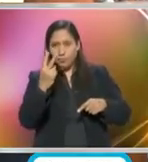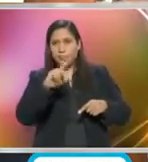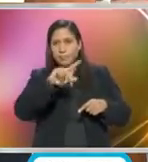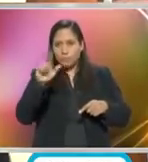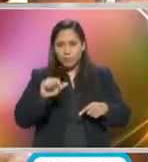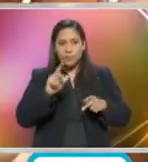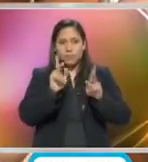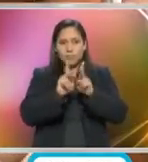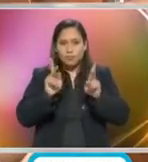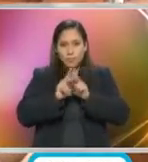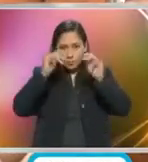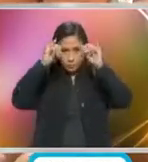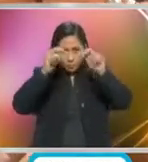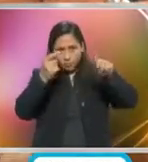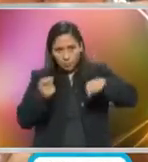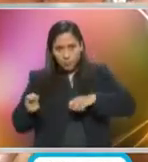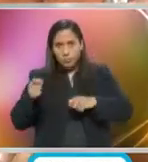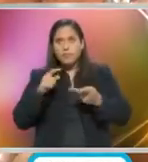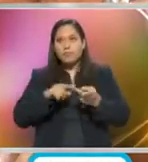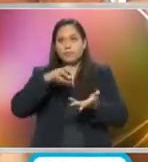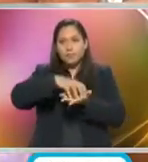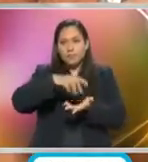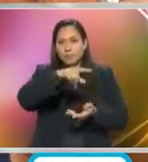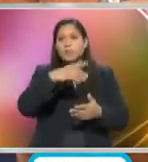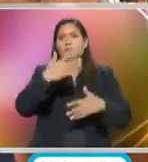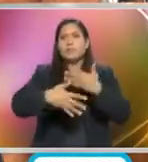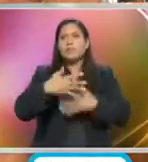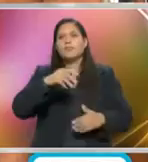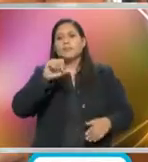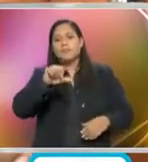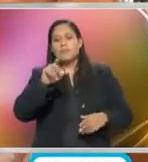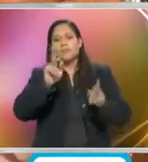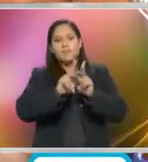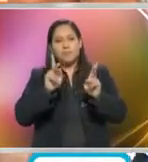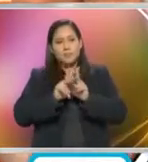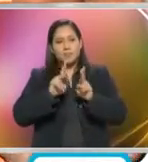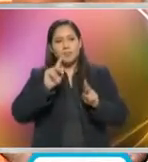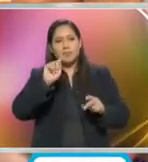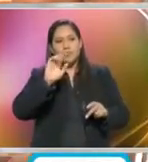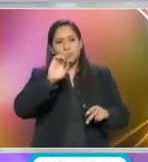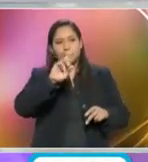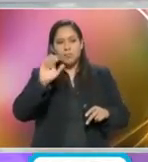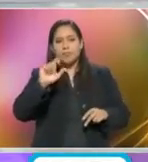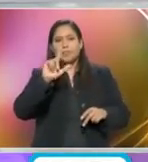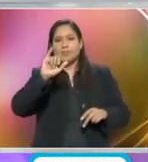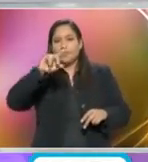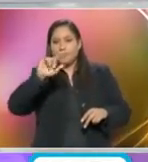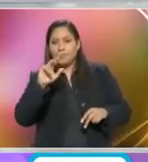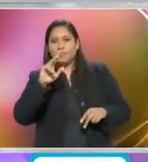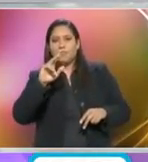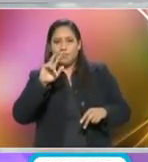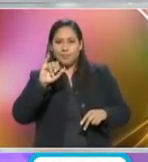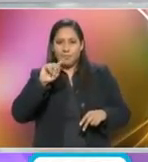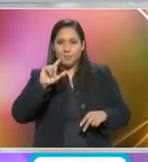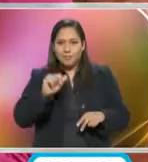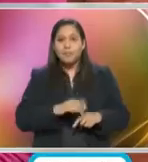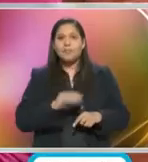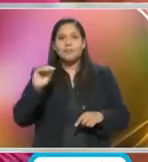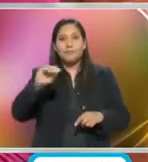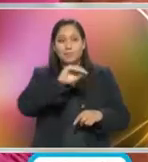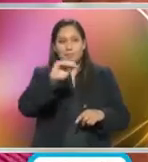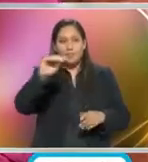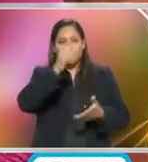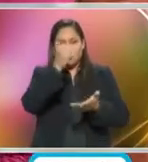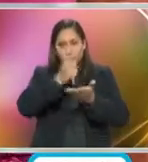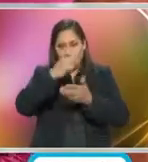a Parque Toreo. El 15 y el 16 en Plaza Torres Lindavista. O sea, vas a estar de gira por la Ciudad de México, sí, luego, llevando